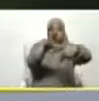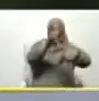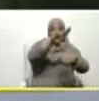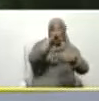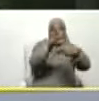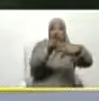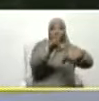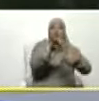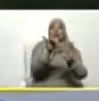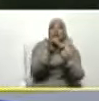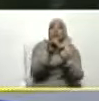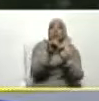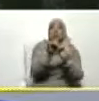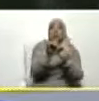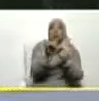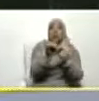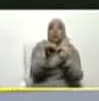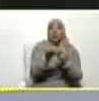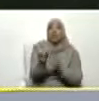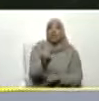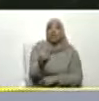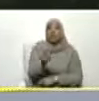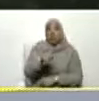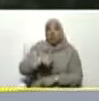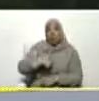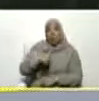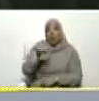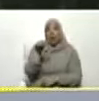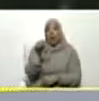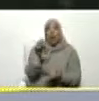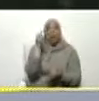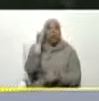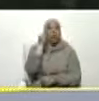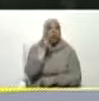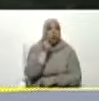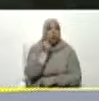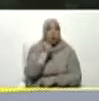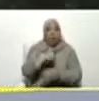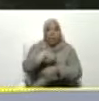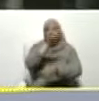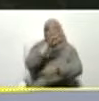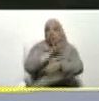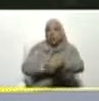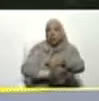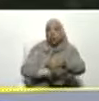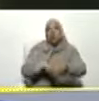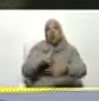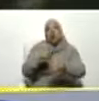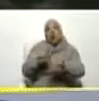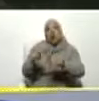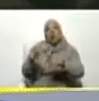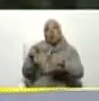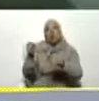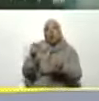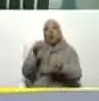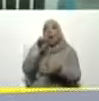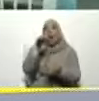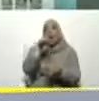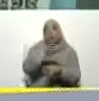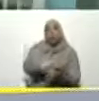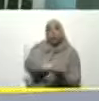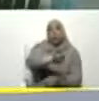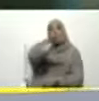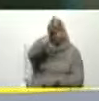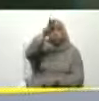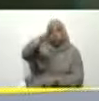que pasó muy cerca del oriente del país, y el coletazo llenó de agua todas esas montañas, toda